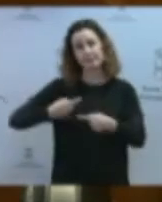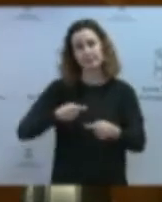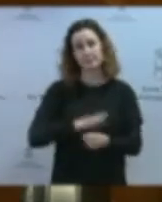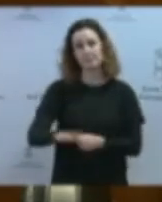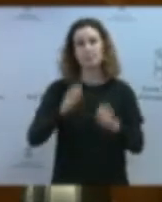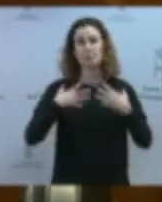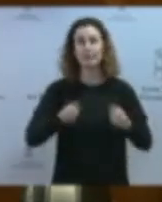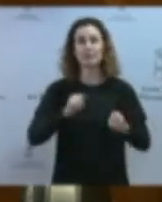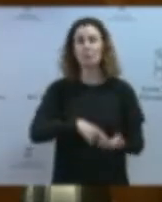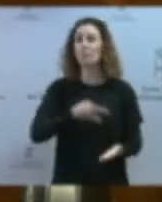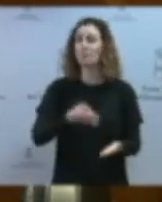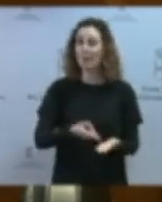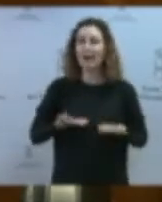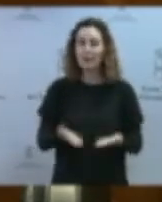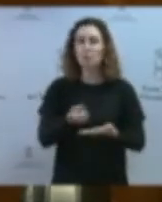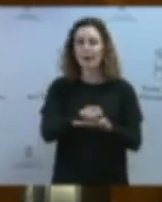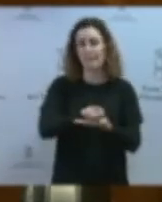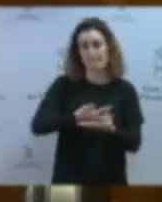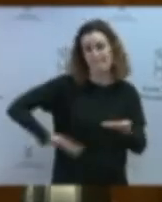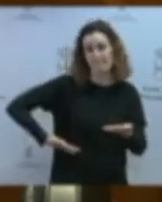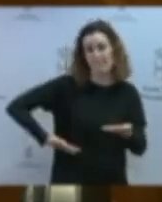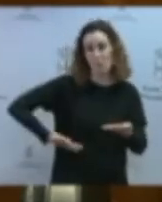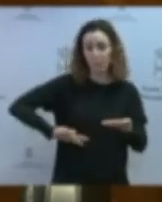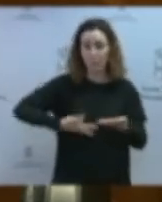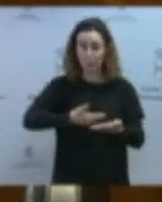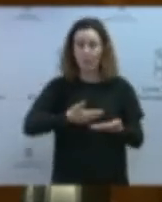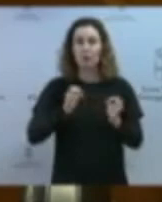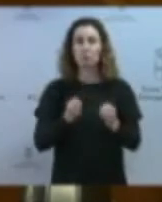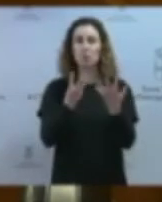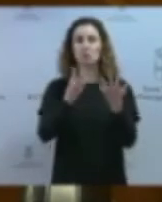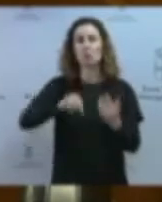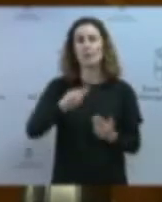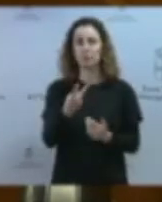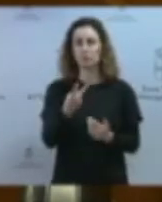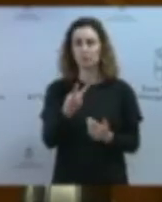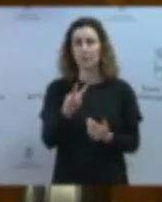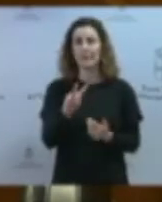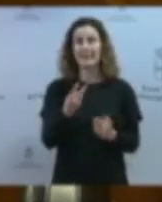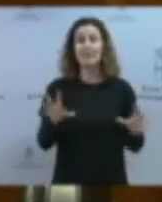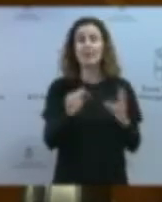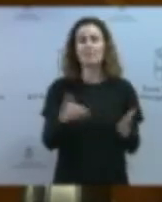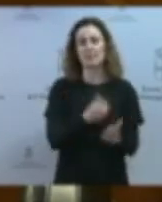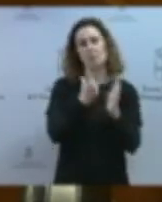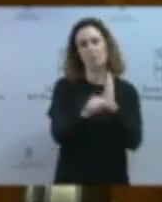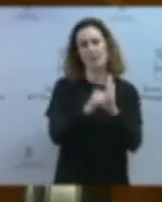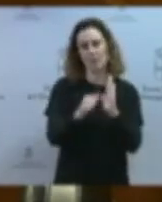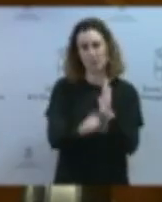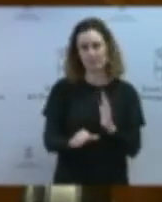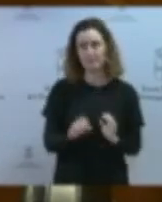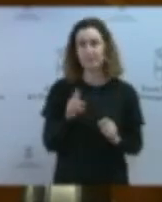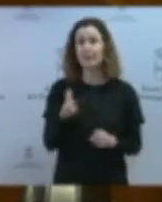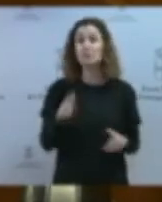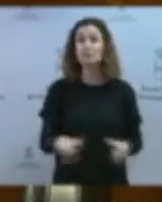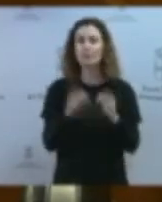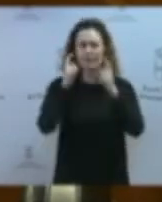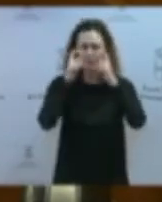por valor de 8,5 millones de euros y 10.000 intervenciones. Y, por último, en derechos sociales, fíjese si hemos hecho un esfuerzo que, a pesar de la pandemia,